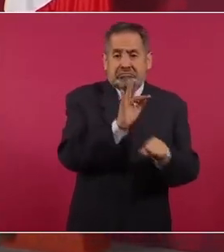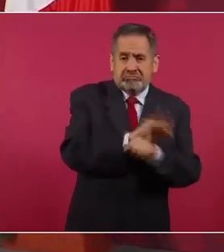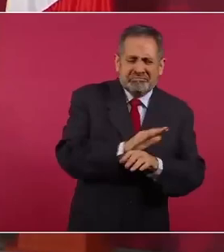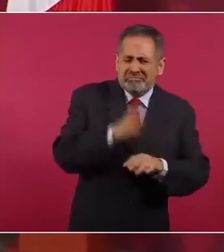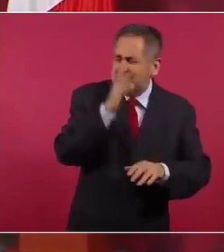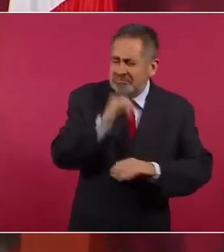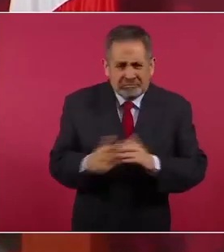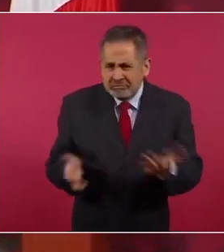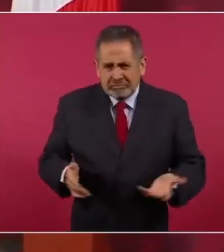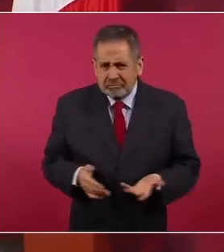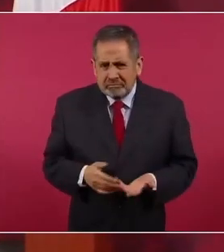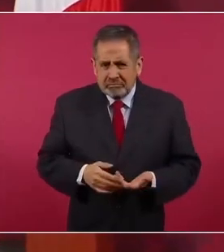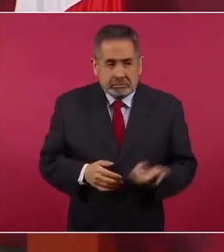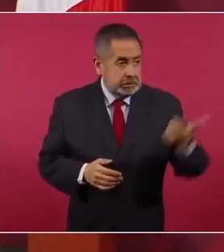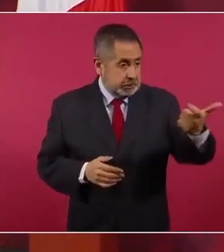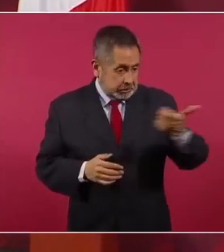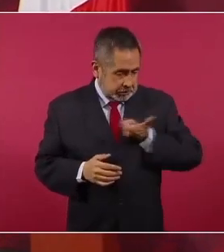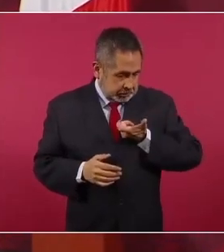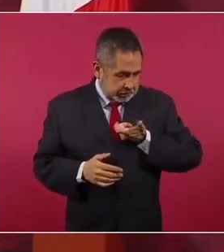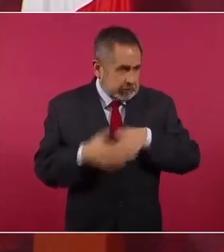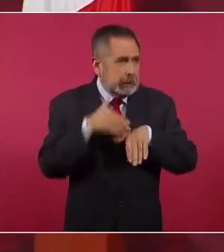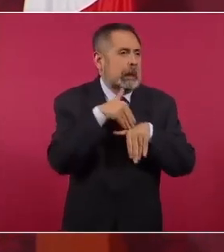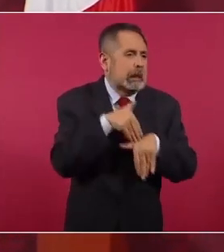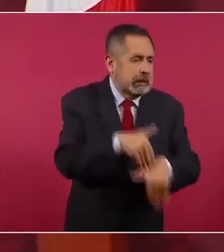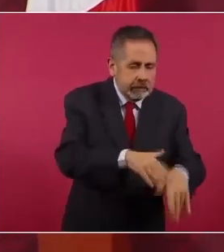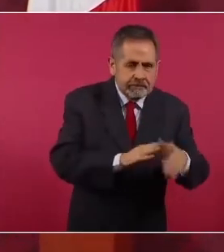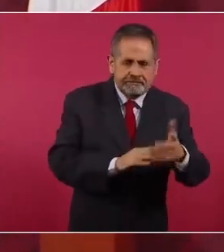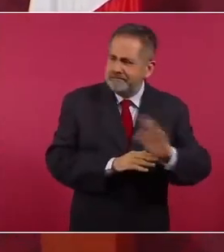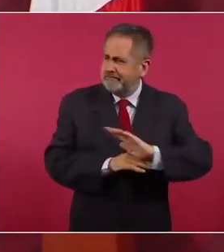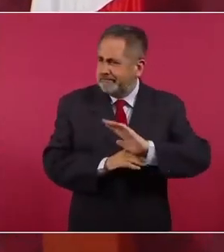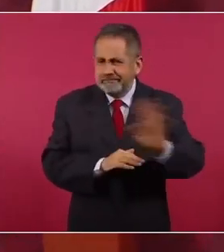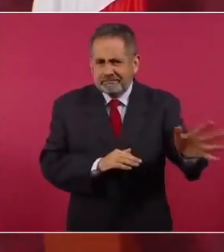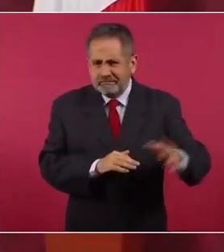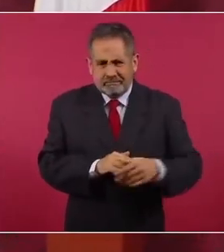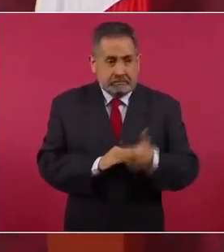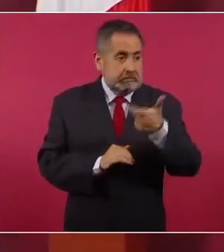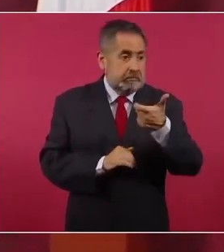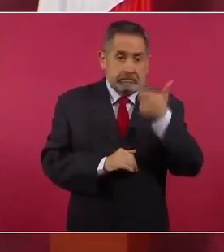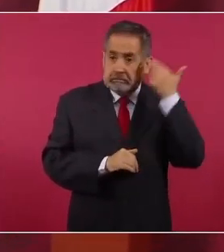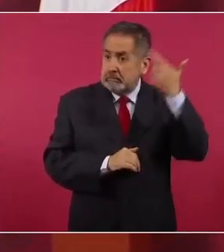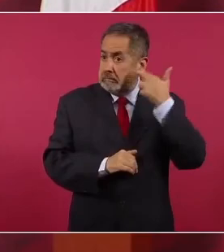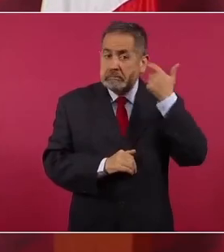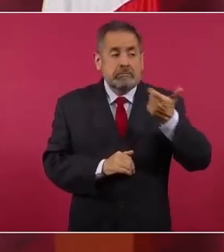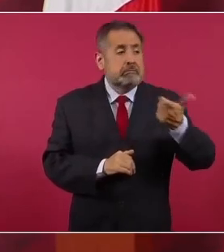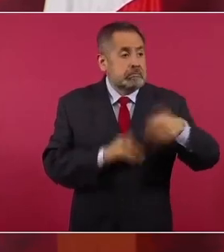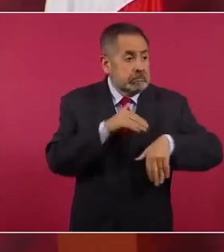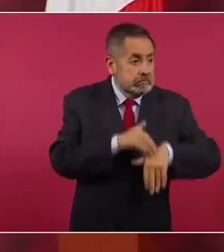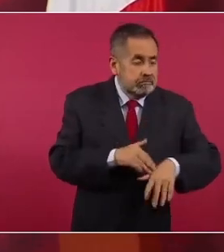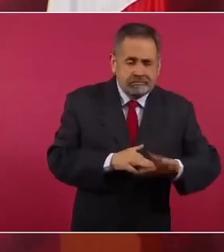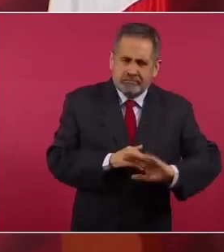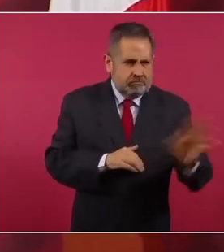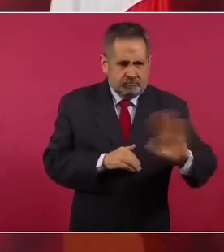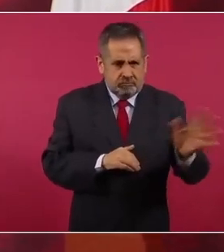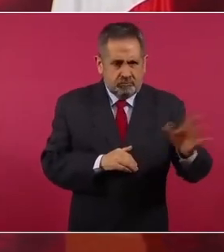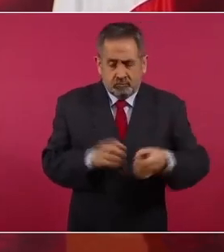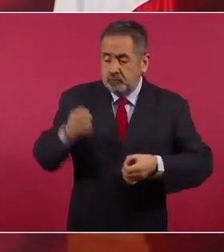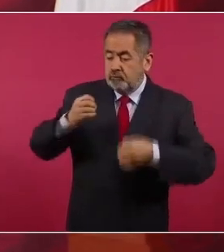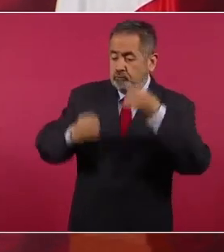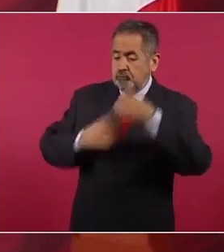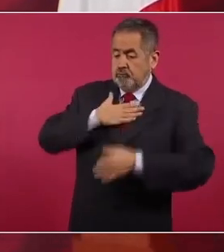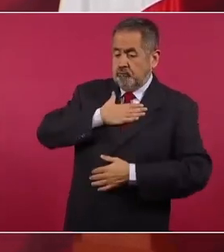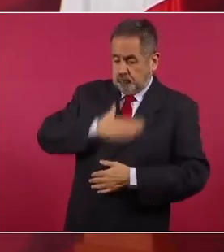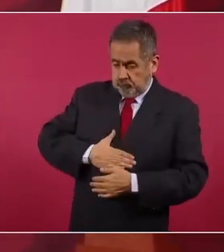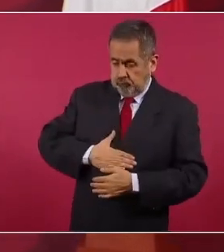¿Cómo va a ser el dinero el que predomine y no la justicia?